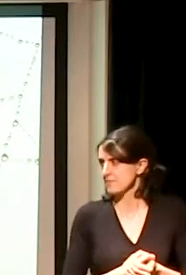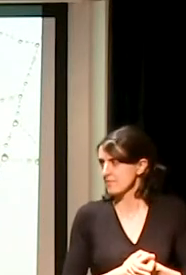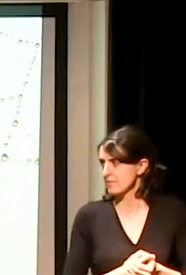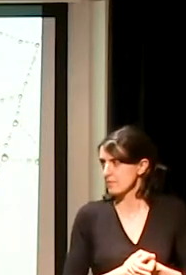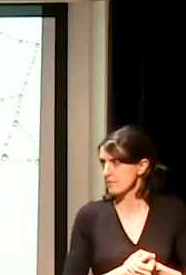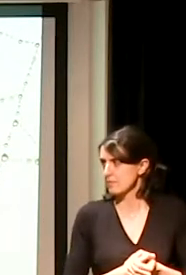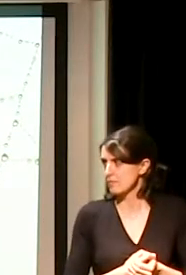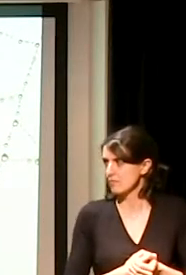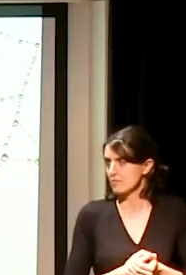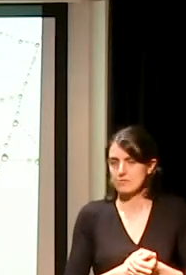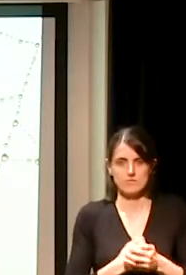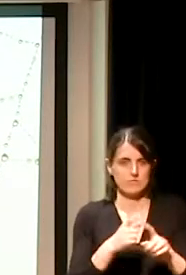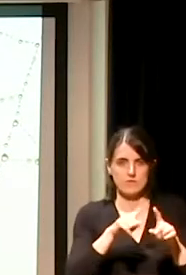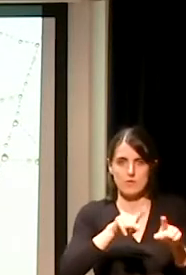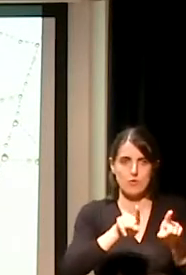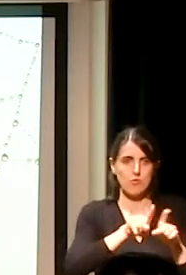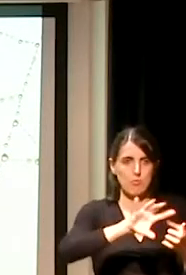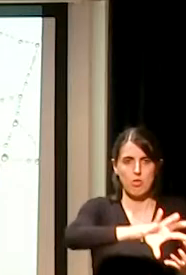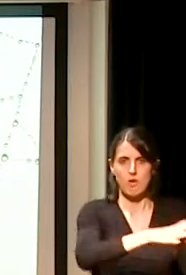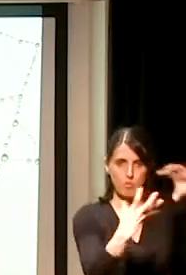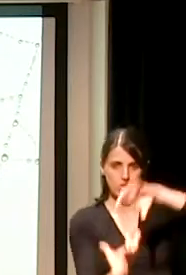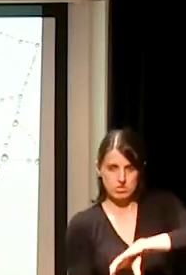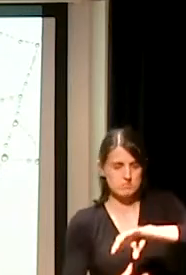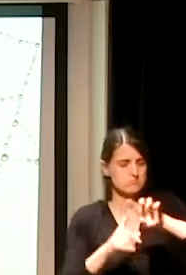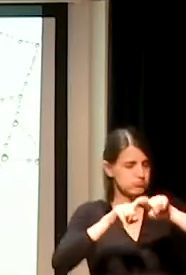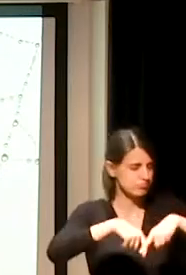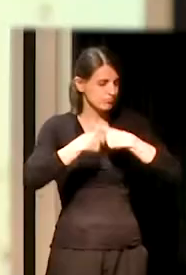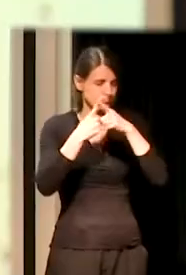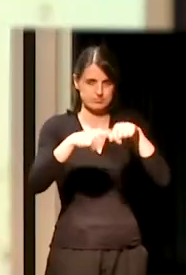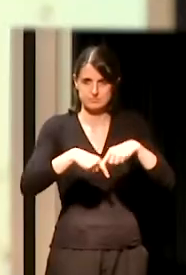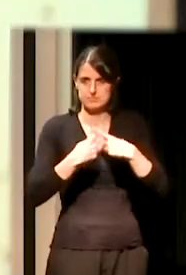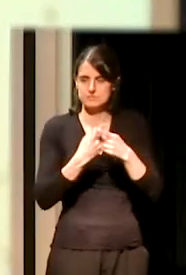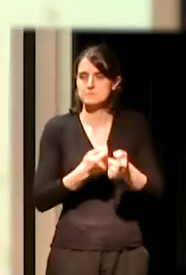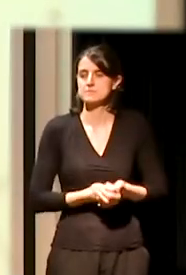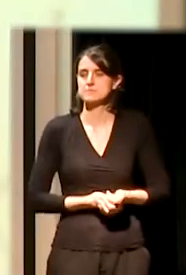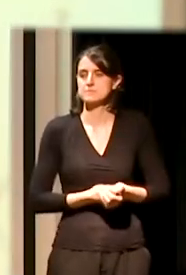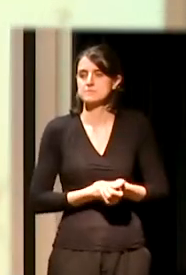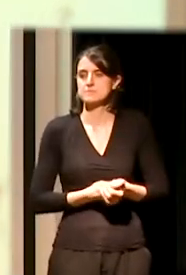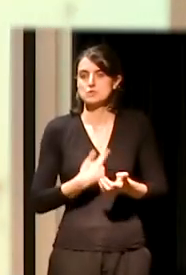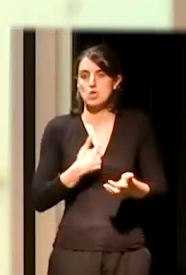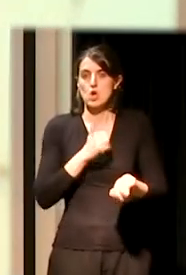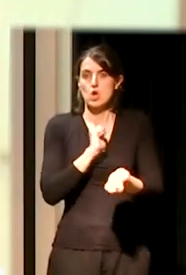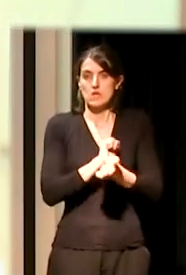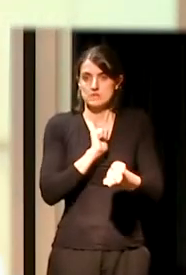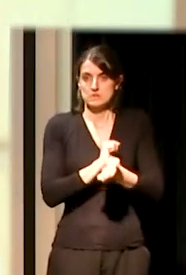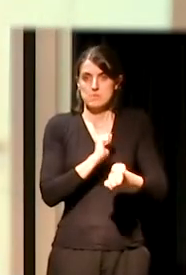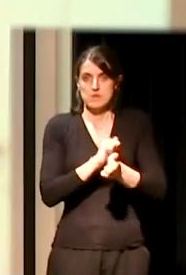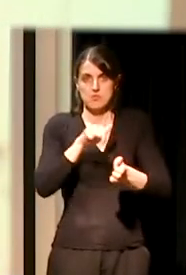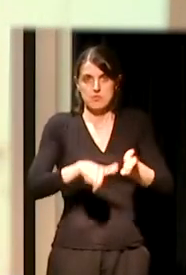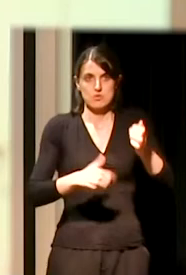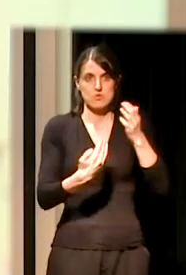a ponerse patas arriba de forma constante, ¿no?, desde la coherencia. Yo espero que con estas